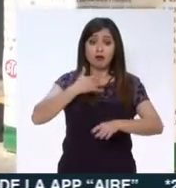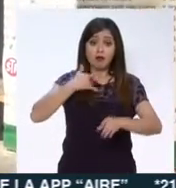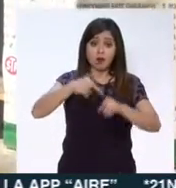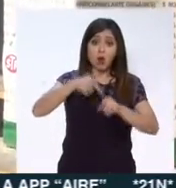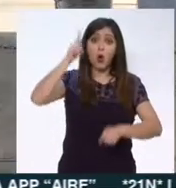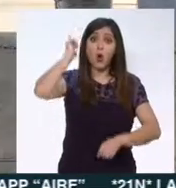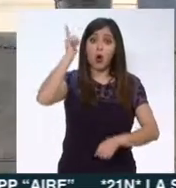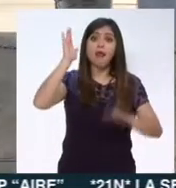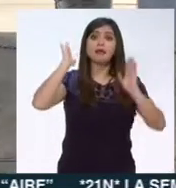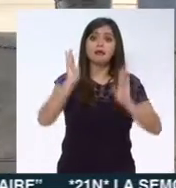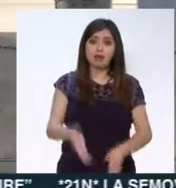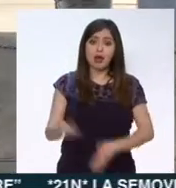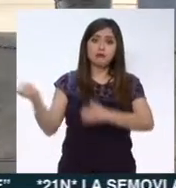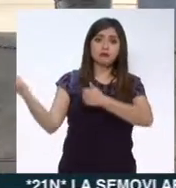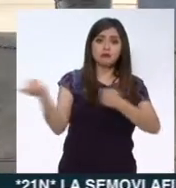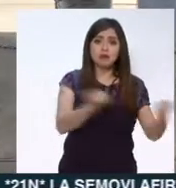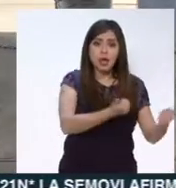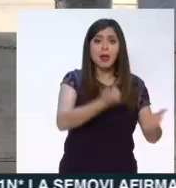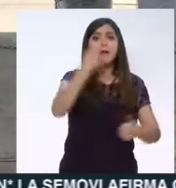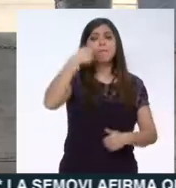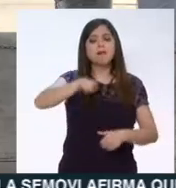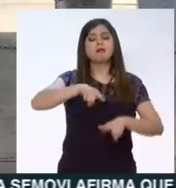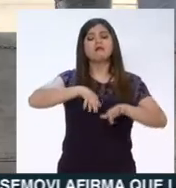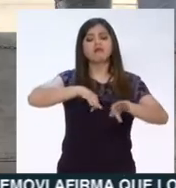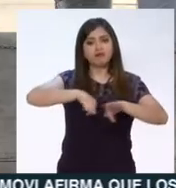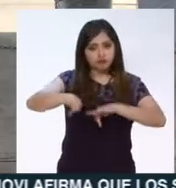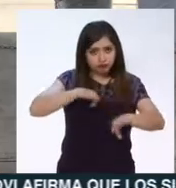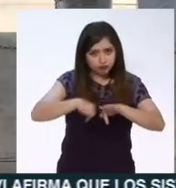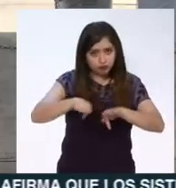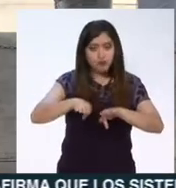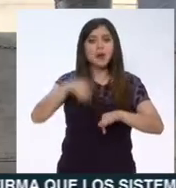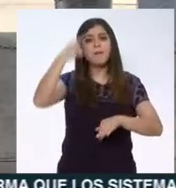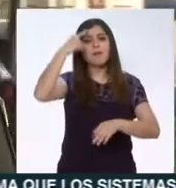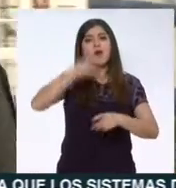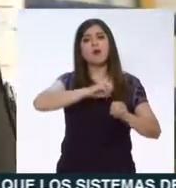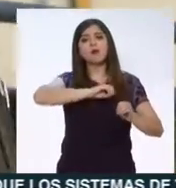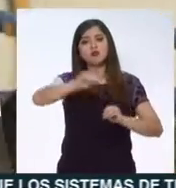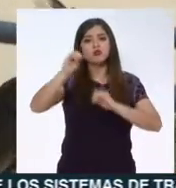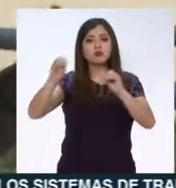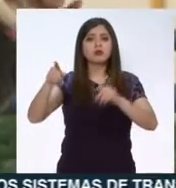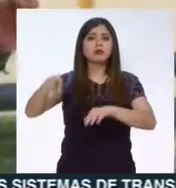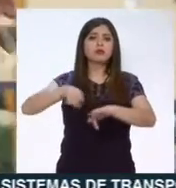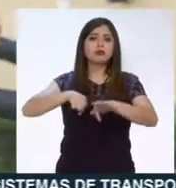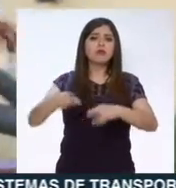posible gasolina para seguir trabajando y puedan dar sustento a sus